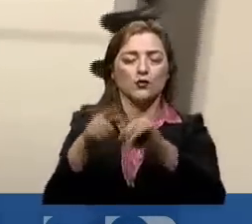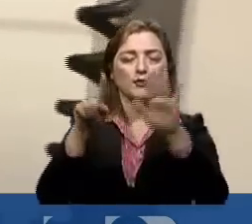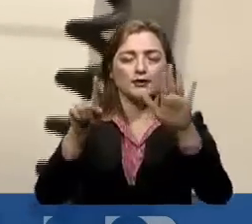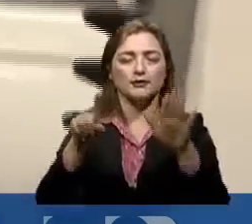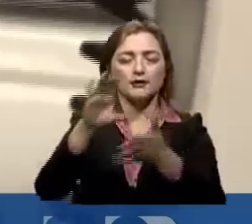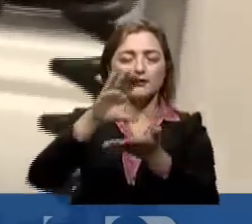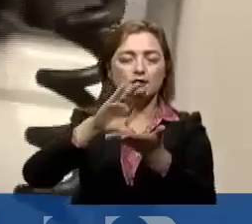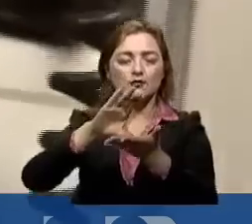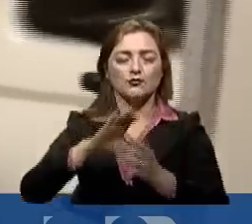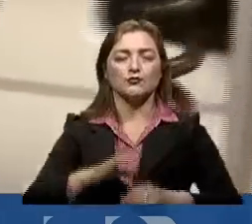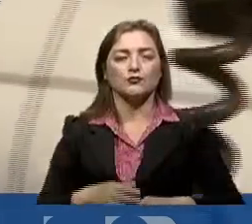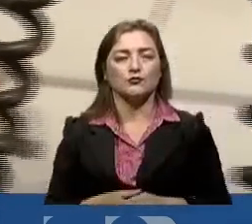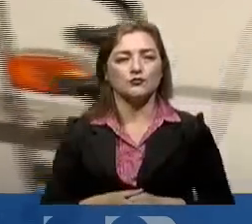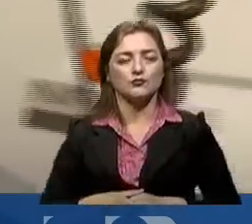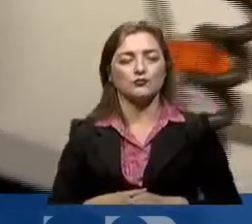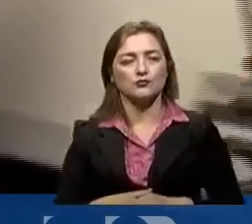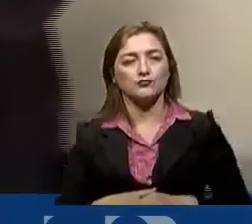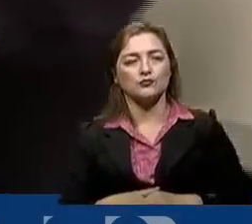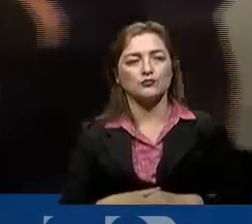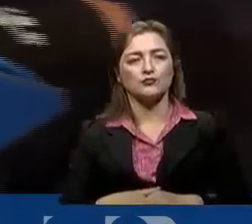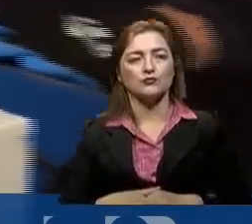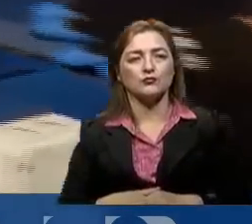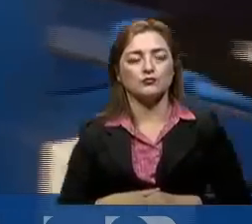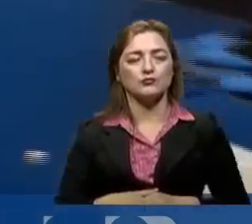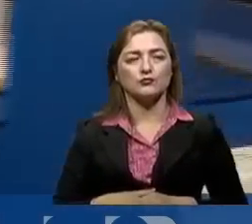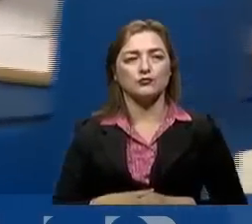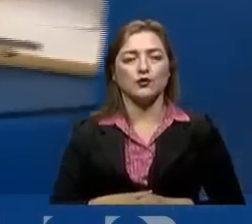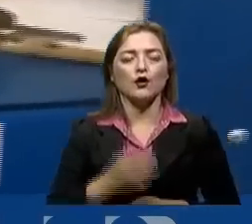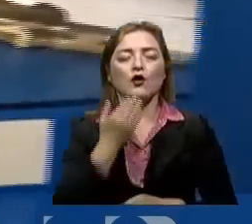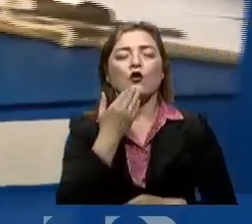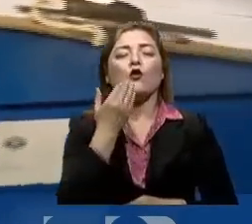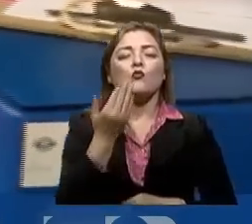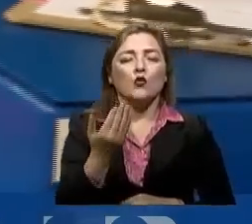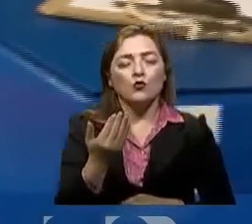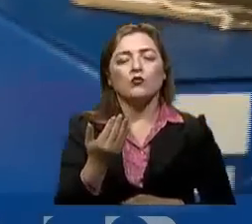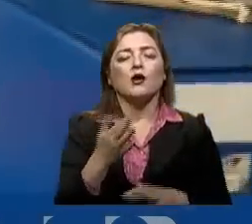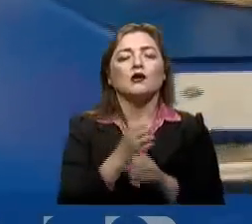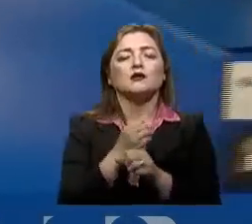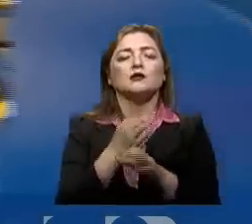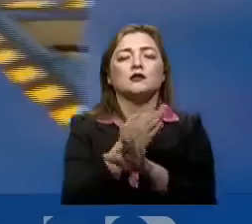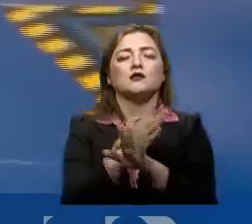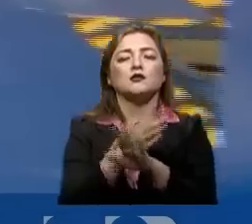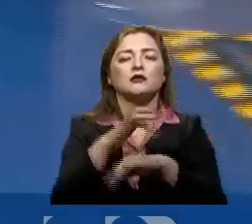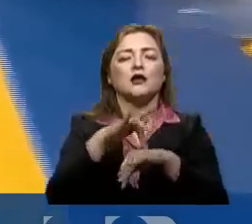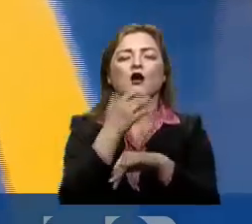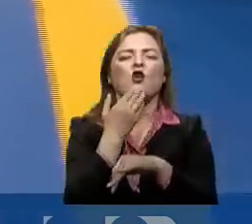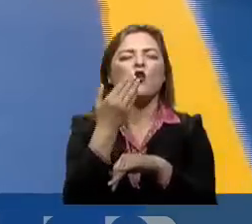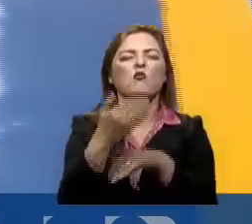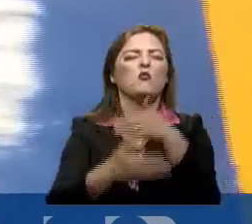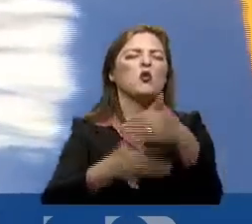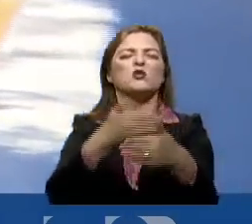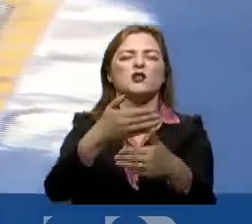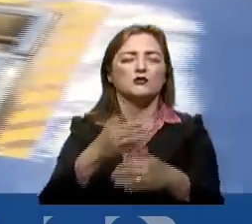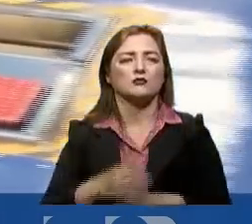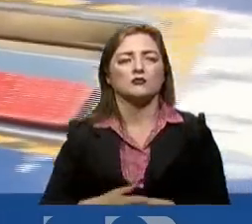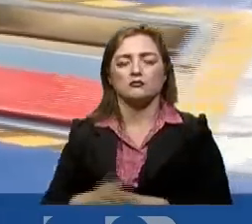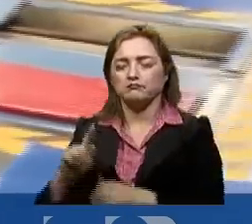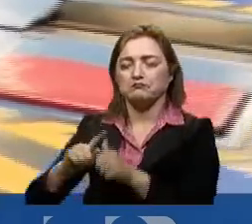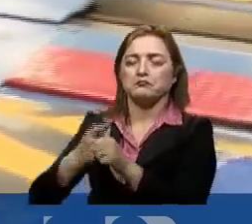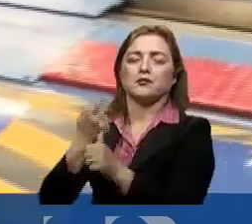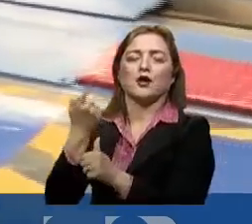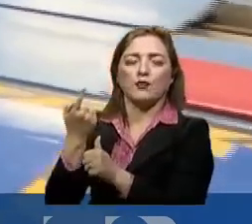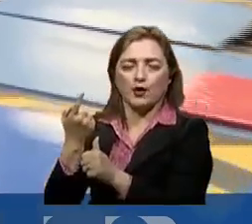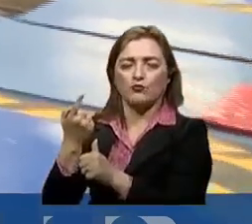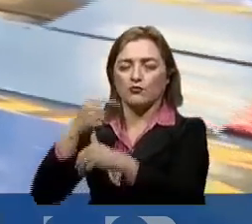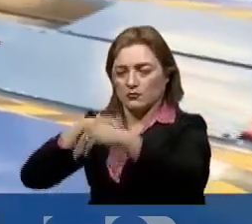6 centros. Silvana, recordemos también a la gente cómo debe hacer para tomar su cita. Sí, en primer lugar debe